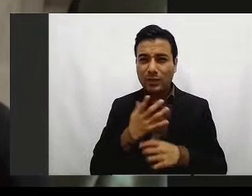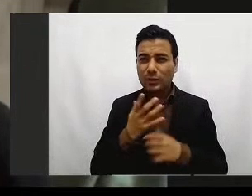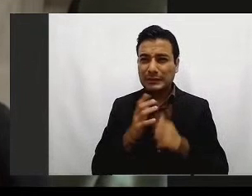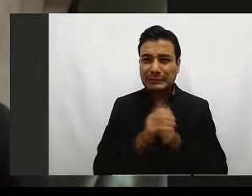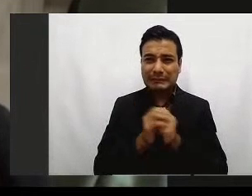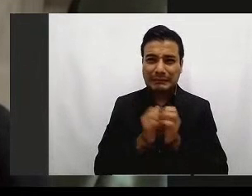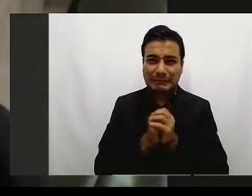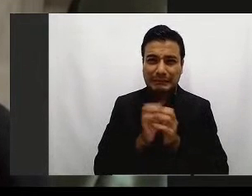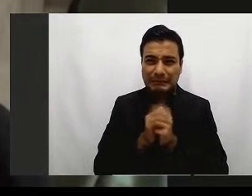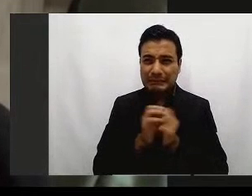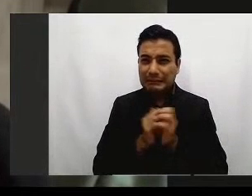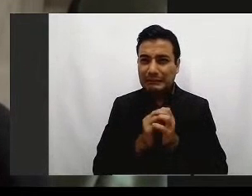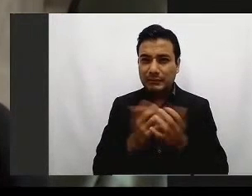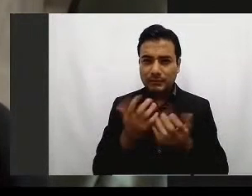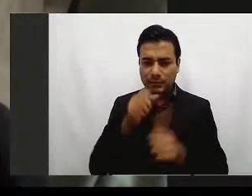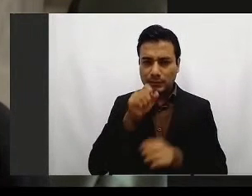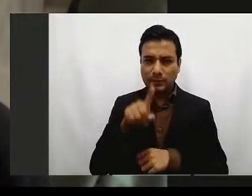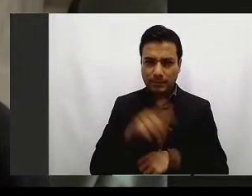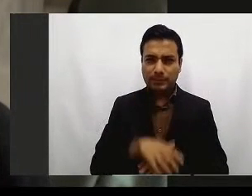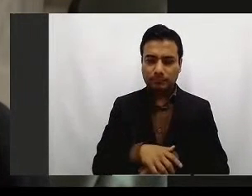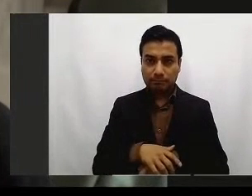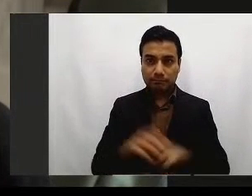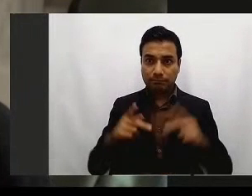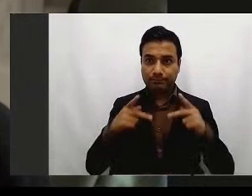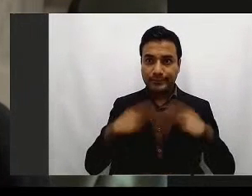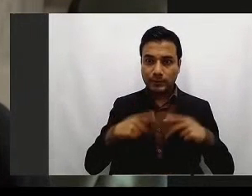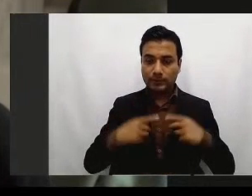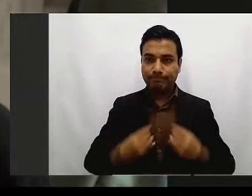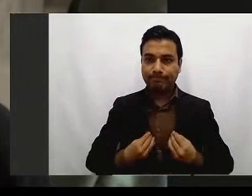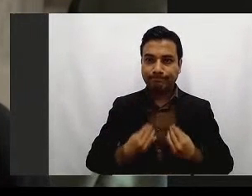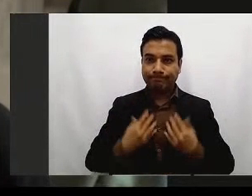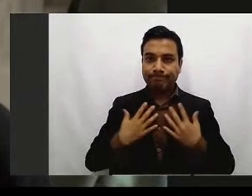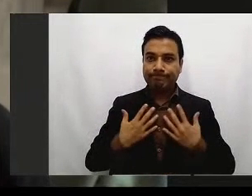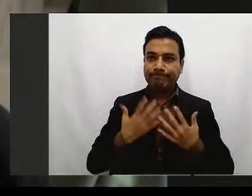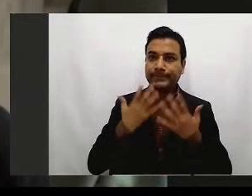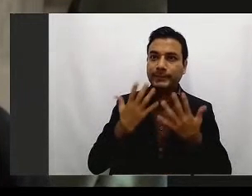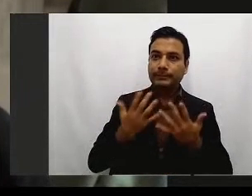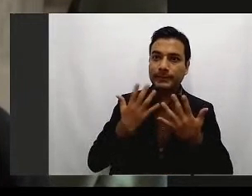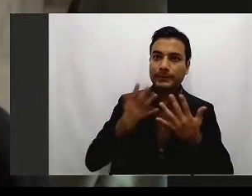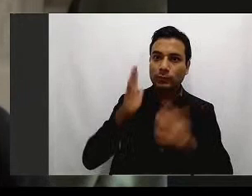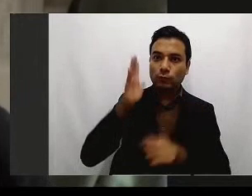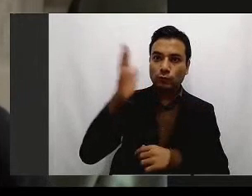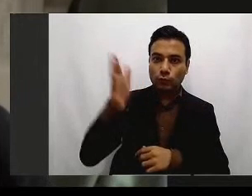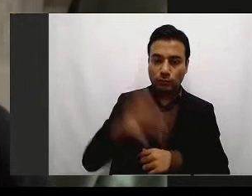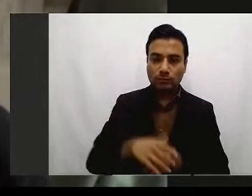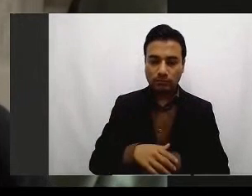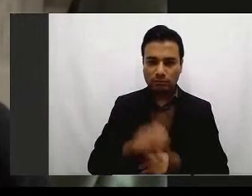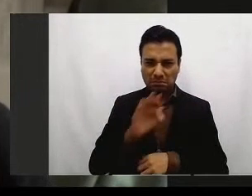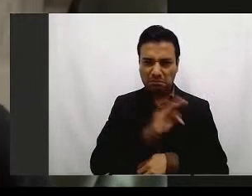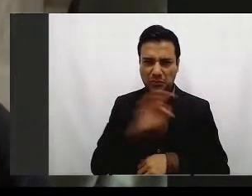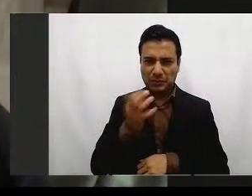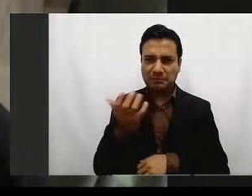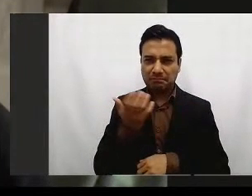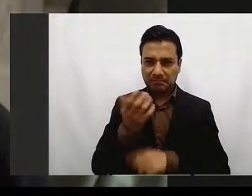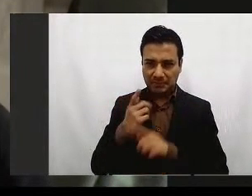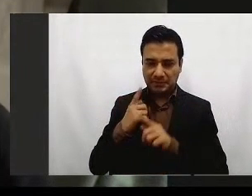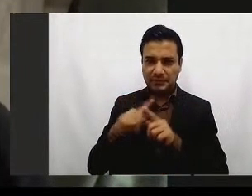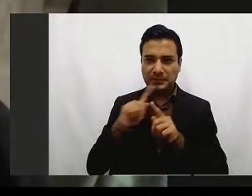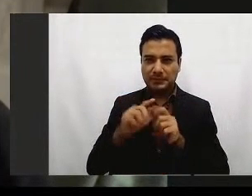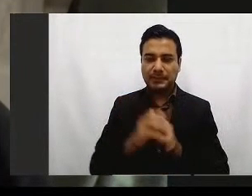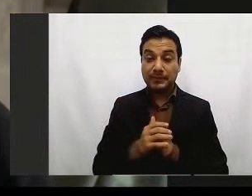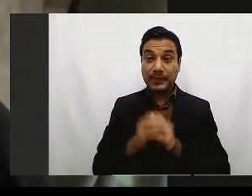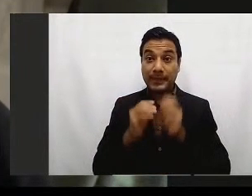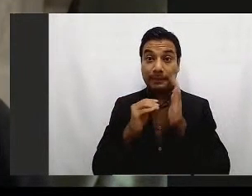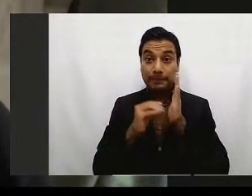hay mucha esperanza y mucho potencial. Y a través de los métodos del diseño basado